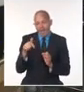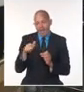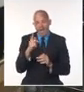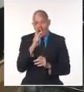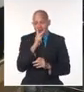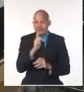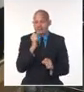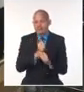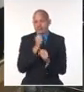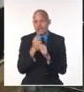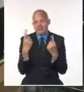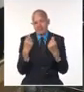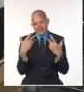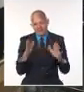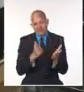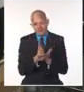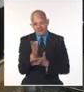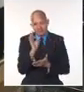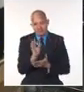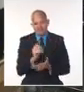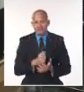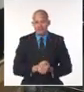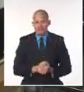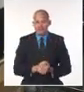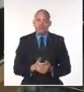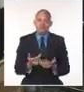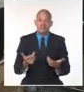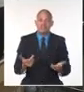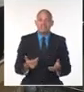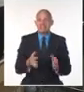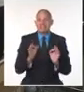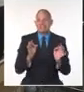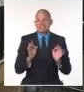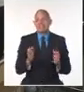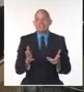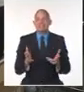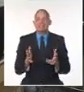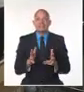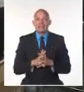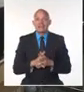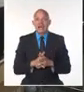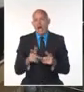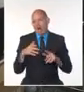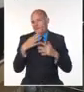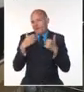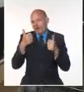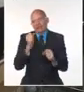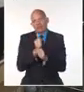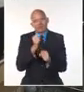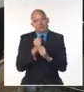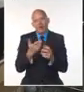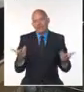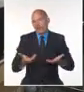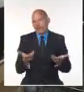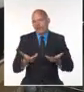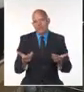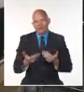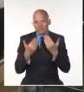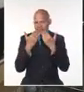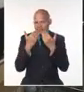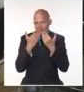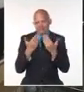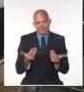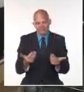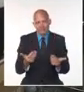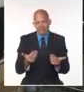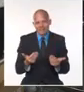existente que había. Eso, lógicamente, nos puso en muchas mejores condiciones para poder enfrentar la situación.